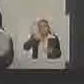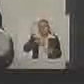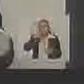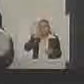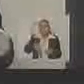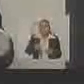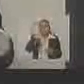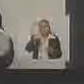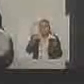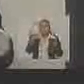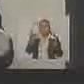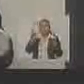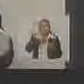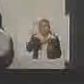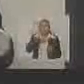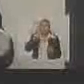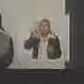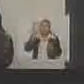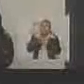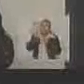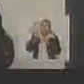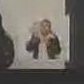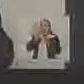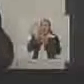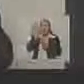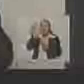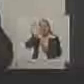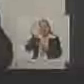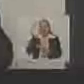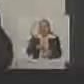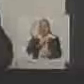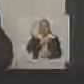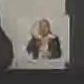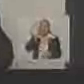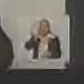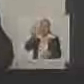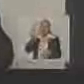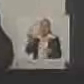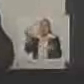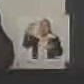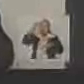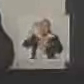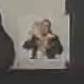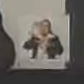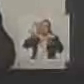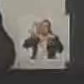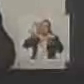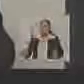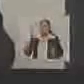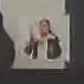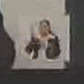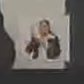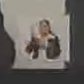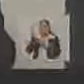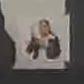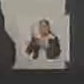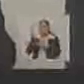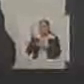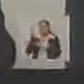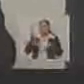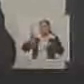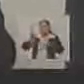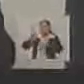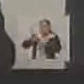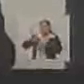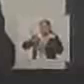ustedes en las construcciones irregulares. La pueden ver ustedes en los puestos negros que ahora han proliferado en las banquetas de toda la